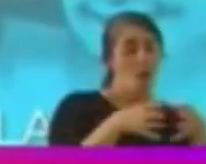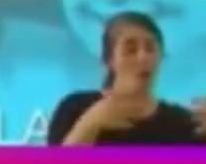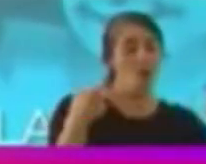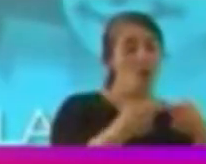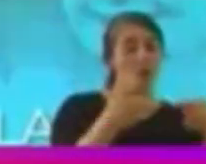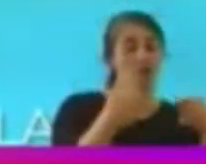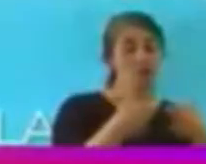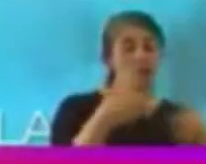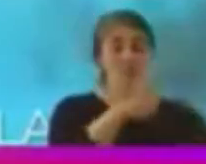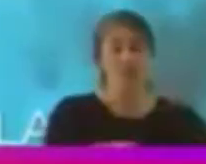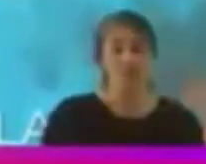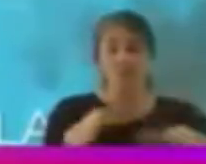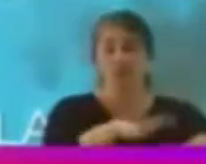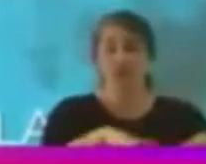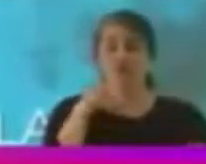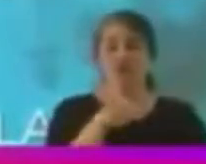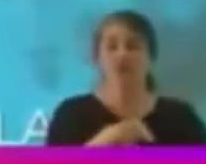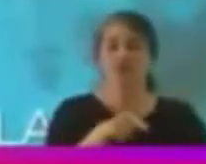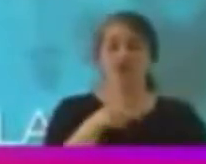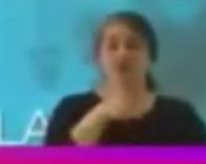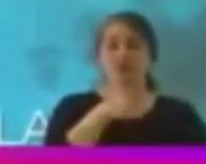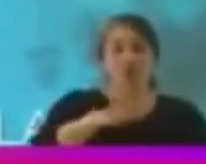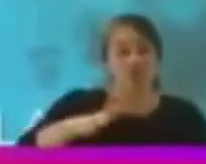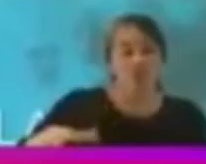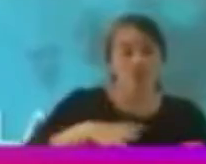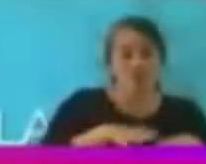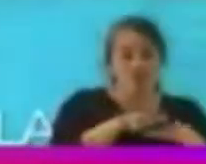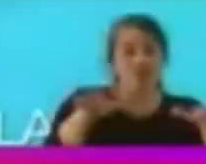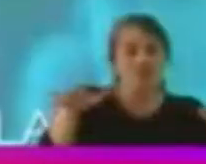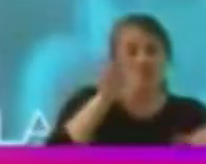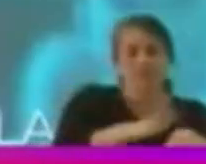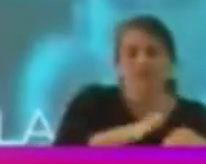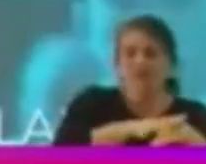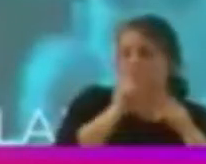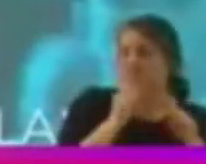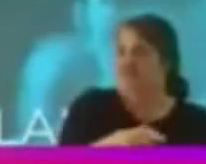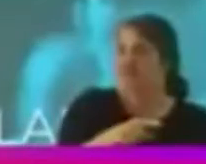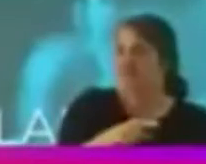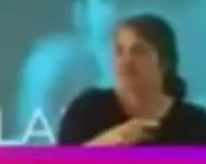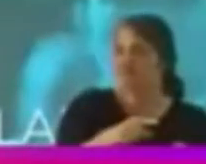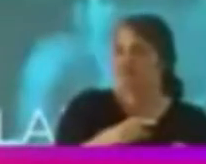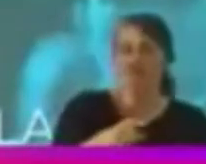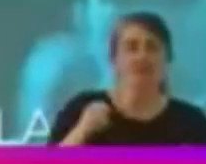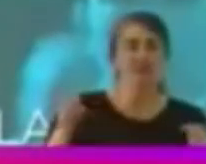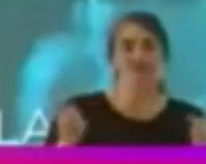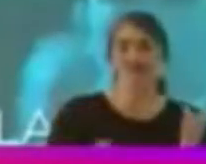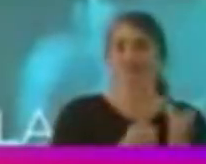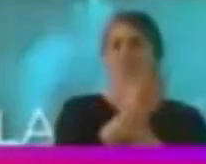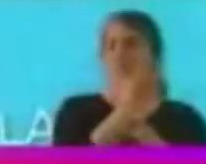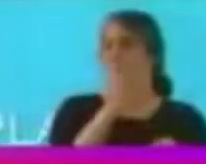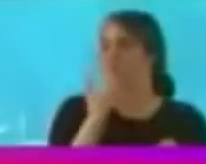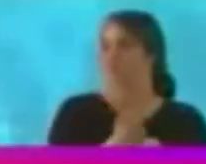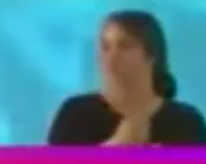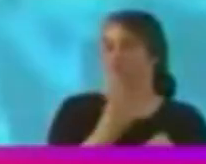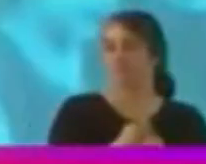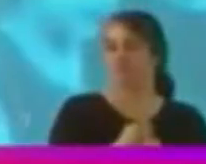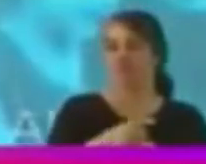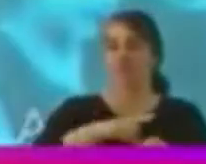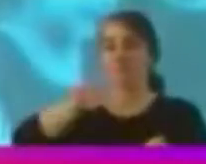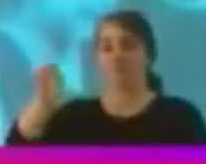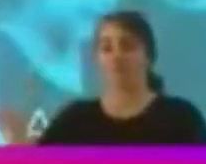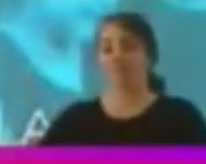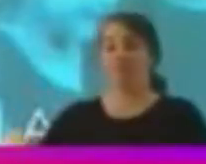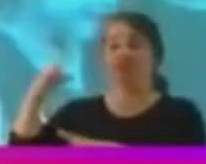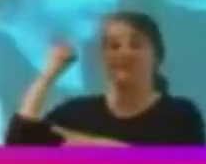o de comité de cuenca. Esto hace y tiene un impacto muy marcado en la producción agrícola y también en la producción ganadera, porque